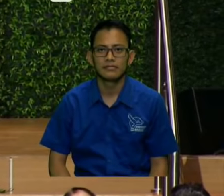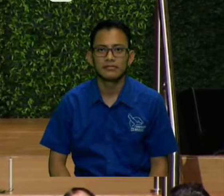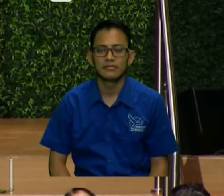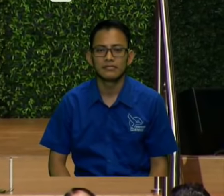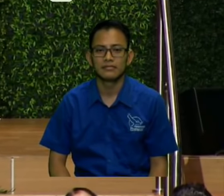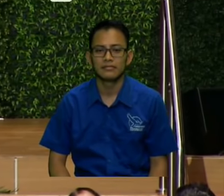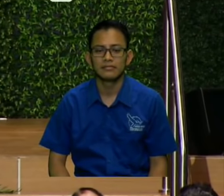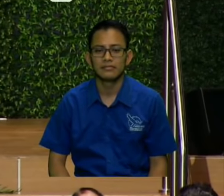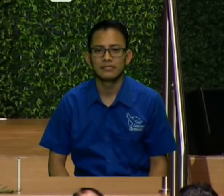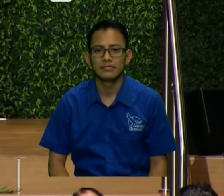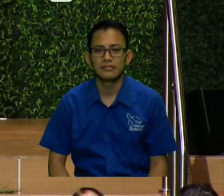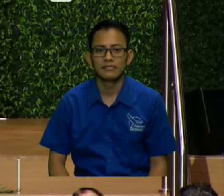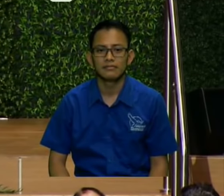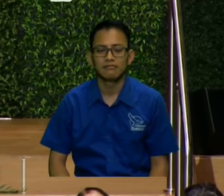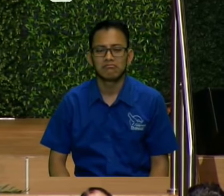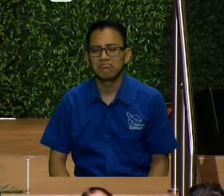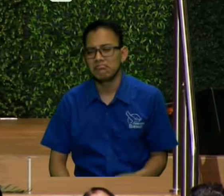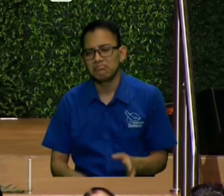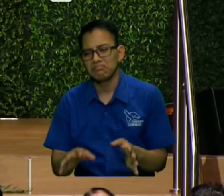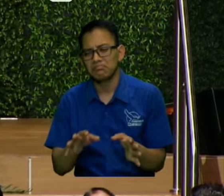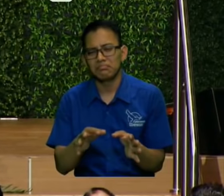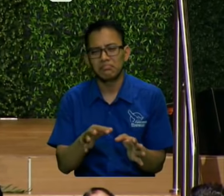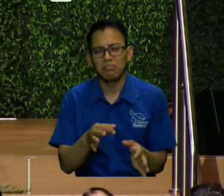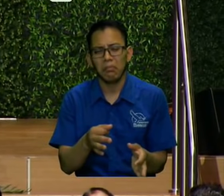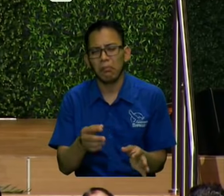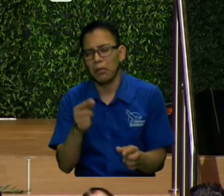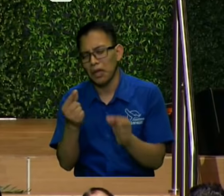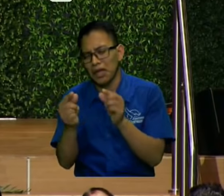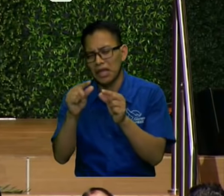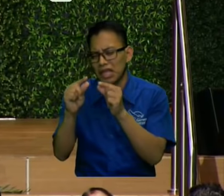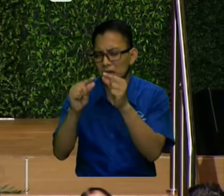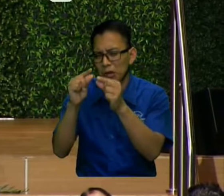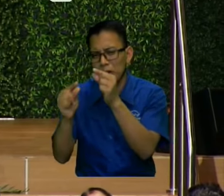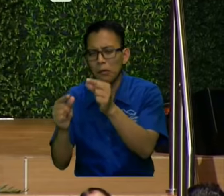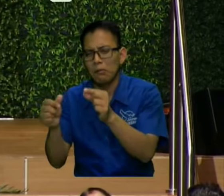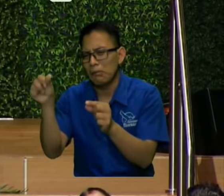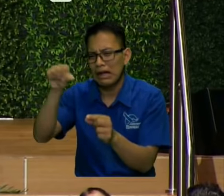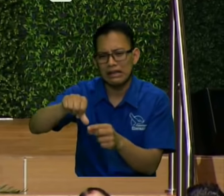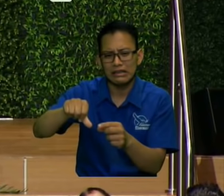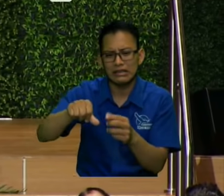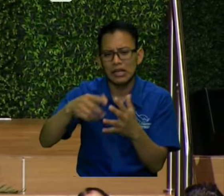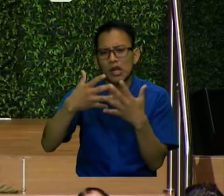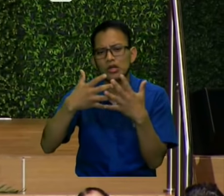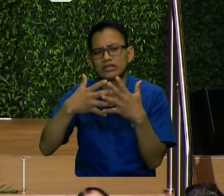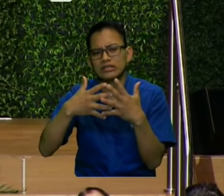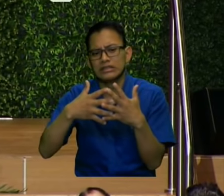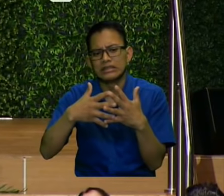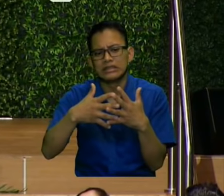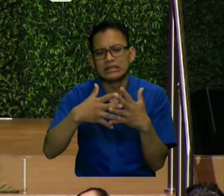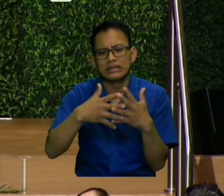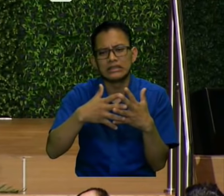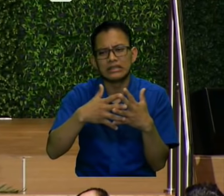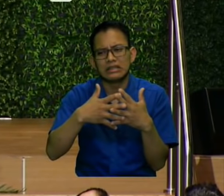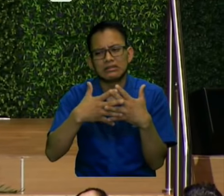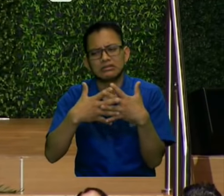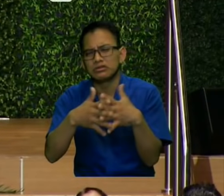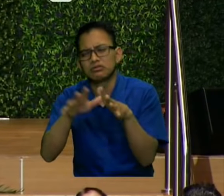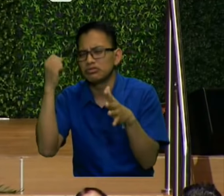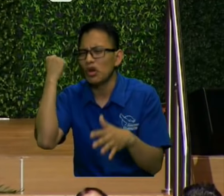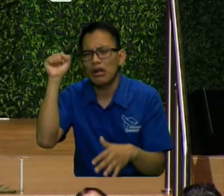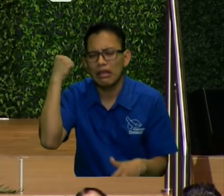que me han engañado muchísimas veces. Y ahora que vamos a abrir otra faceta en donde van a caber